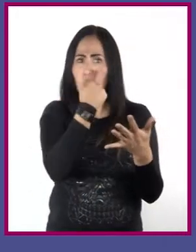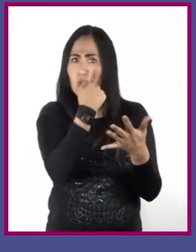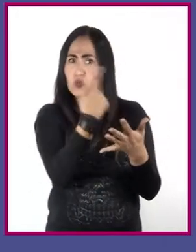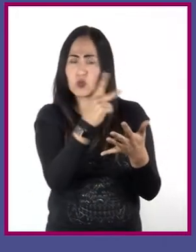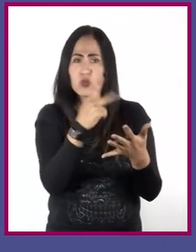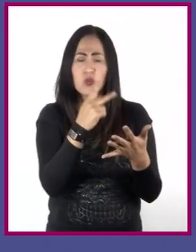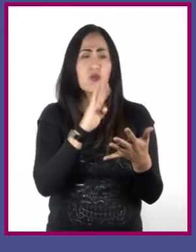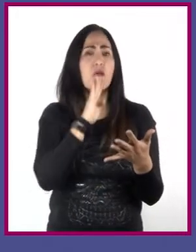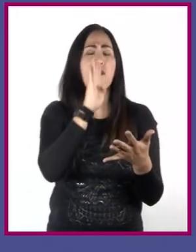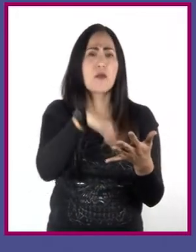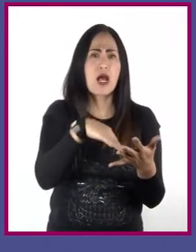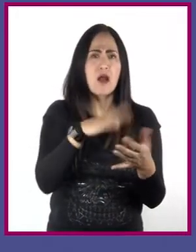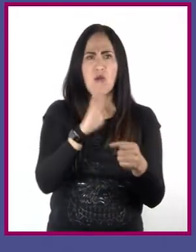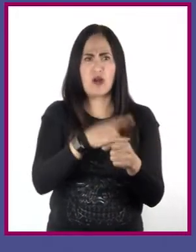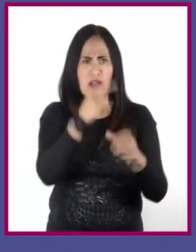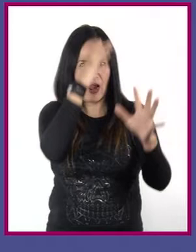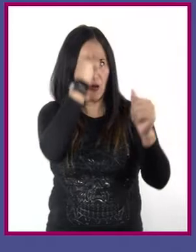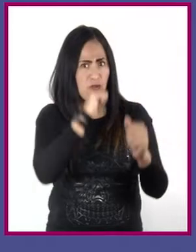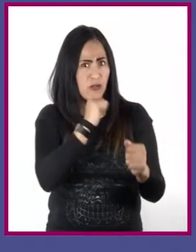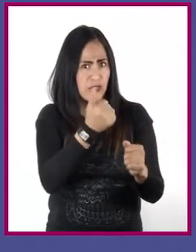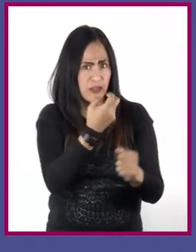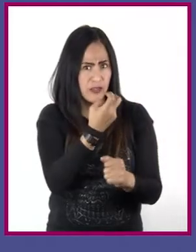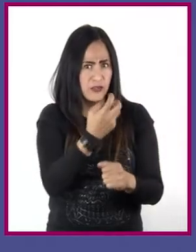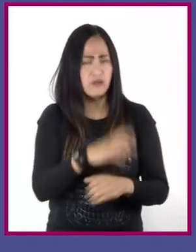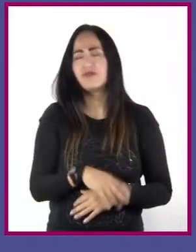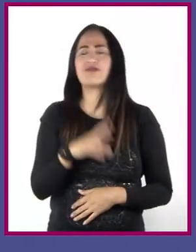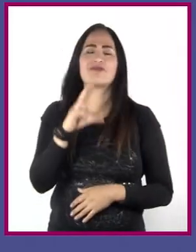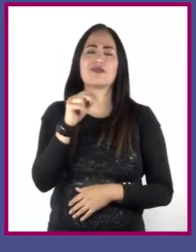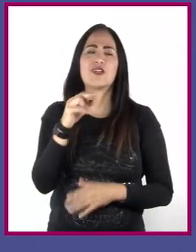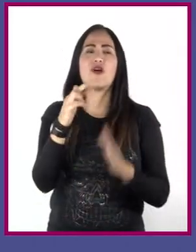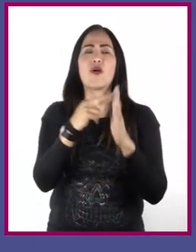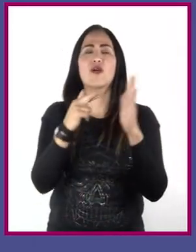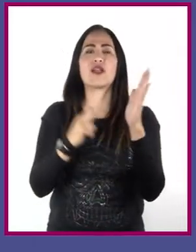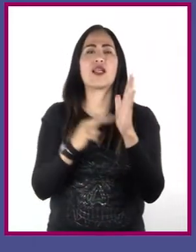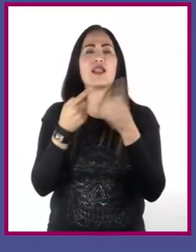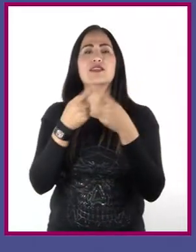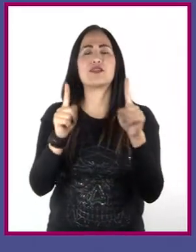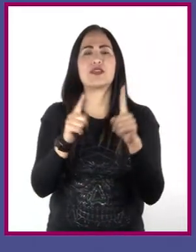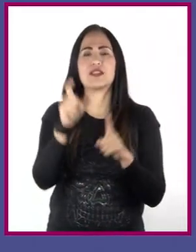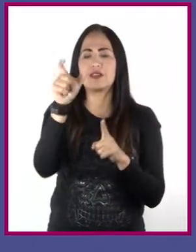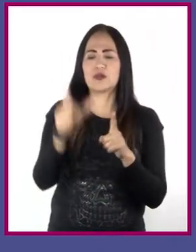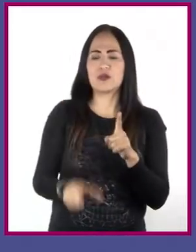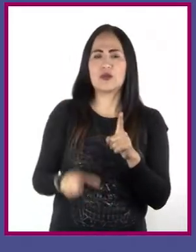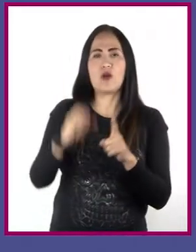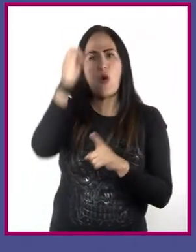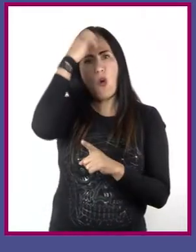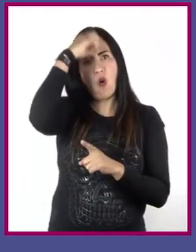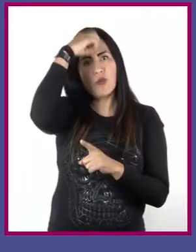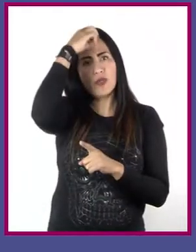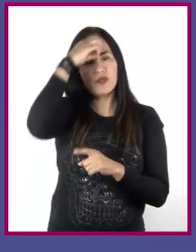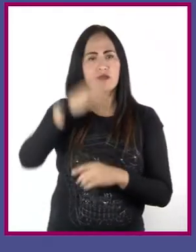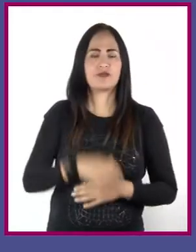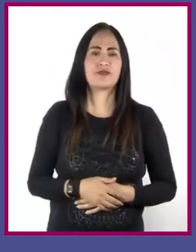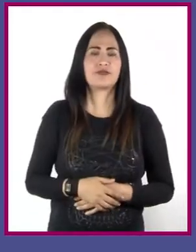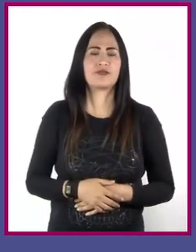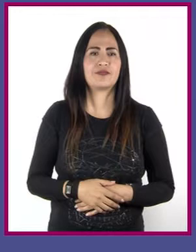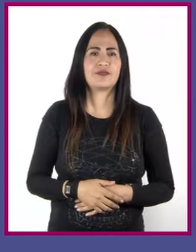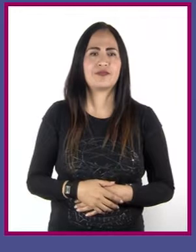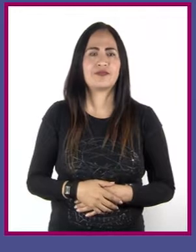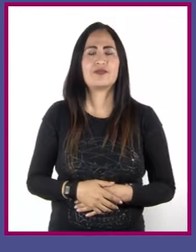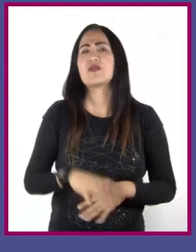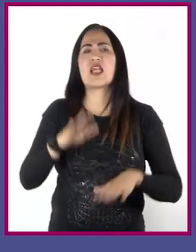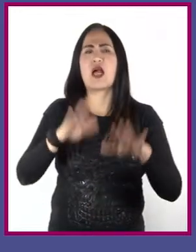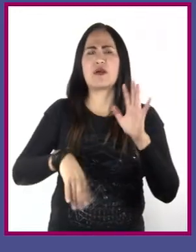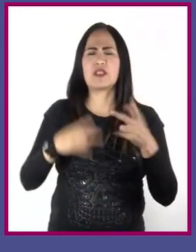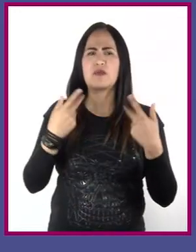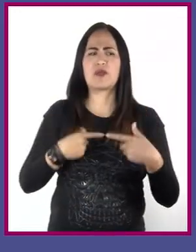simplemente porque se está en desacuerdo. Las reglas son distintas en la sección de opinión. Por eso, raras veces el defensor